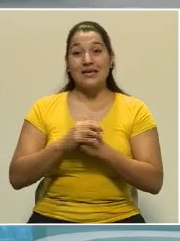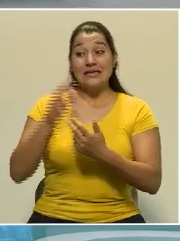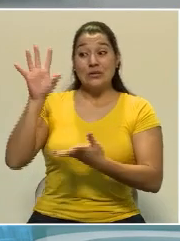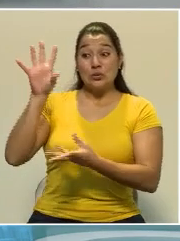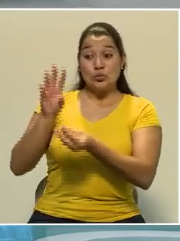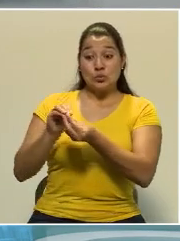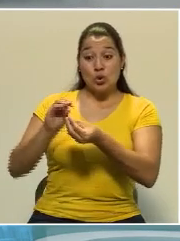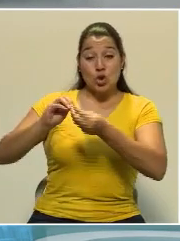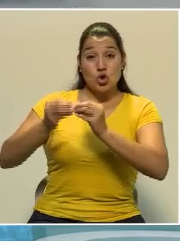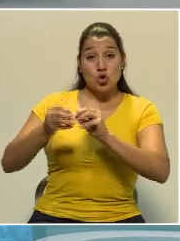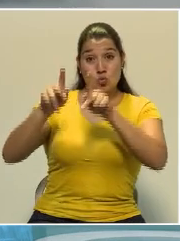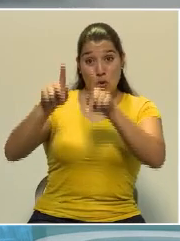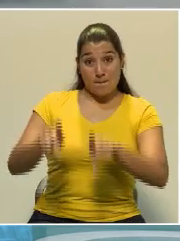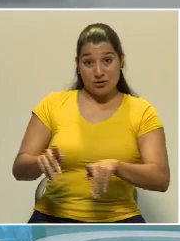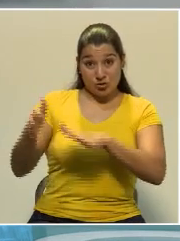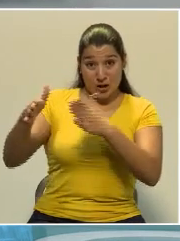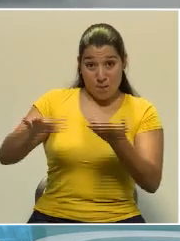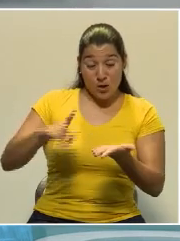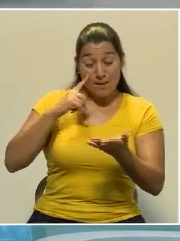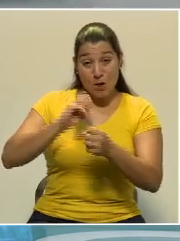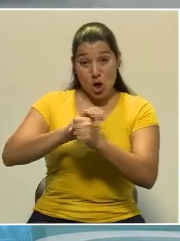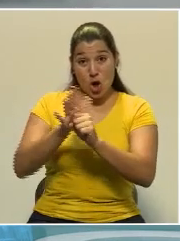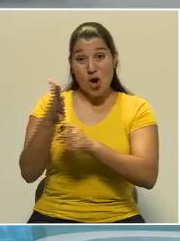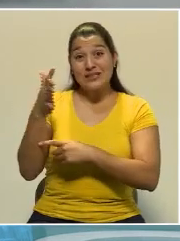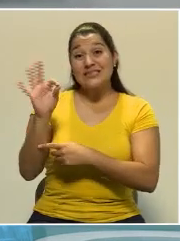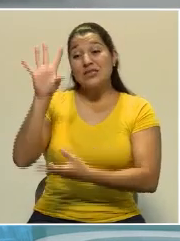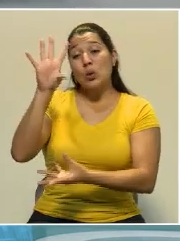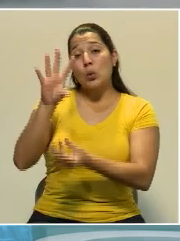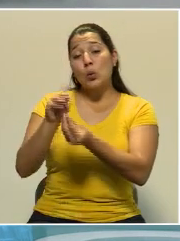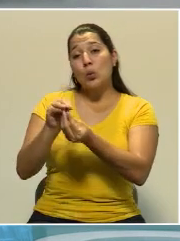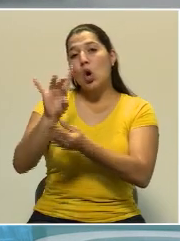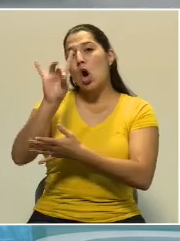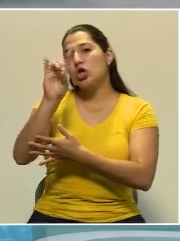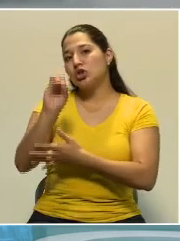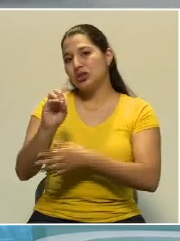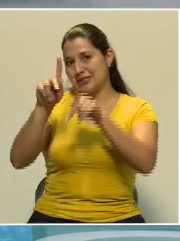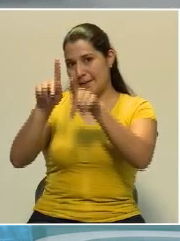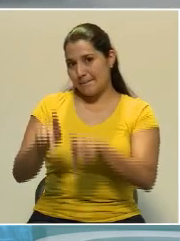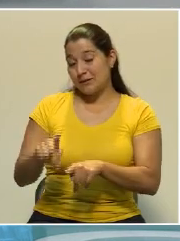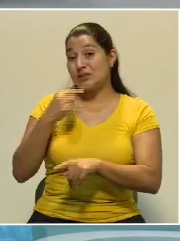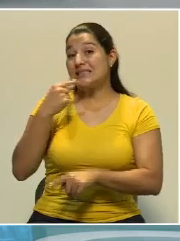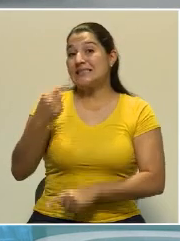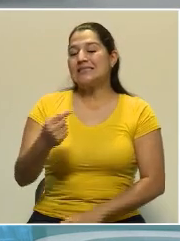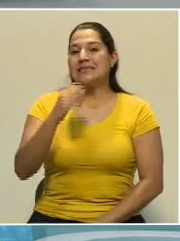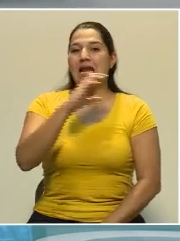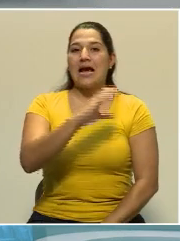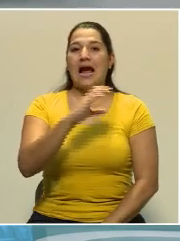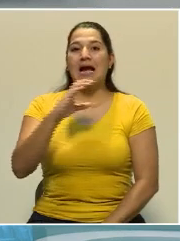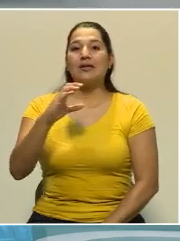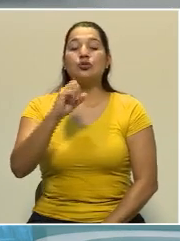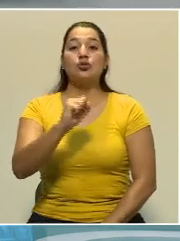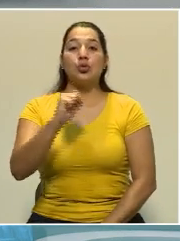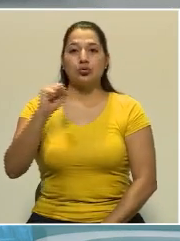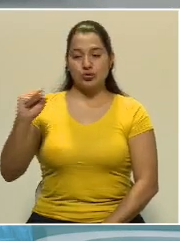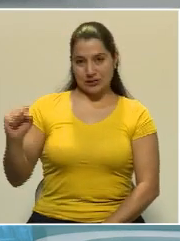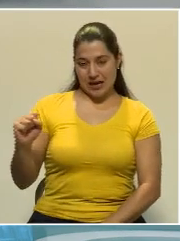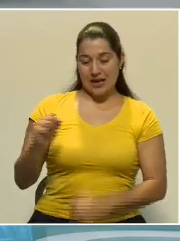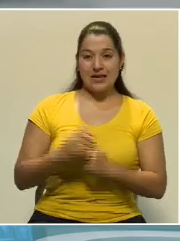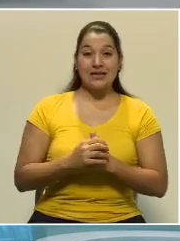por COVID ya suma 80 víctimas. Según datos de la Caja Costarricense del Seguro Social,